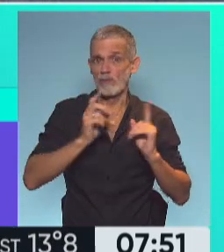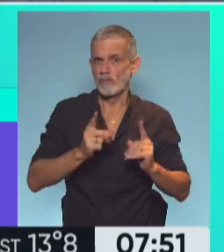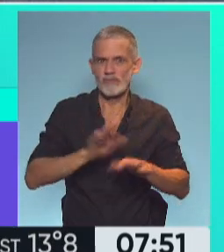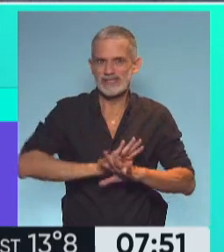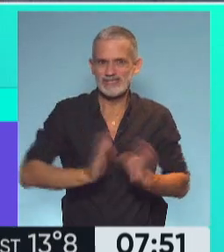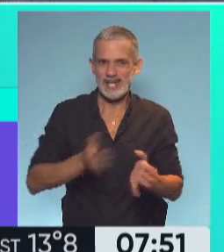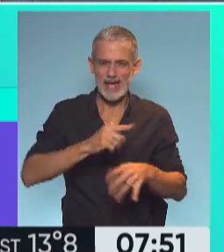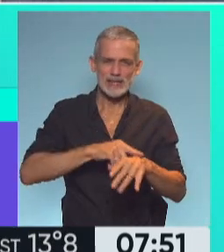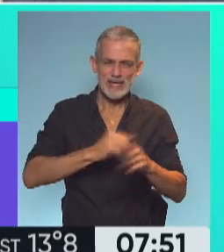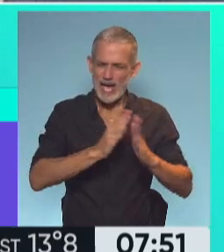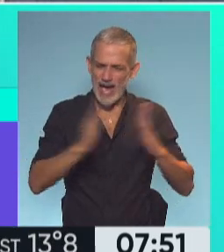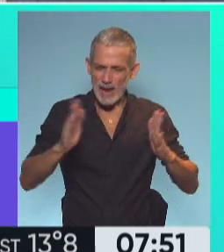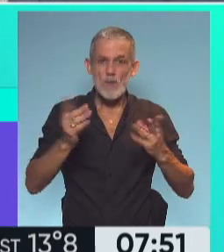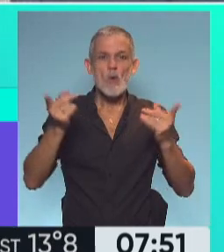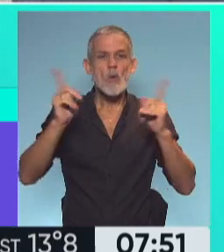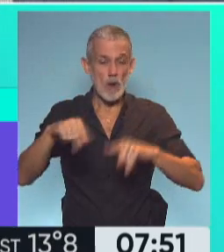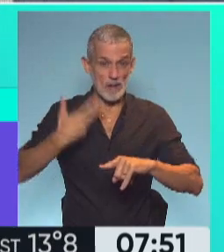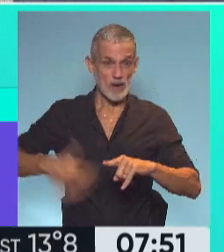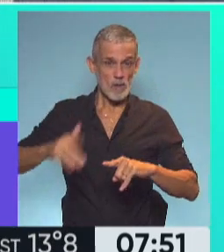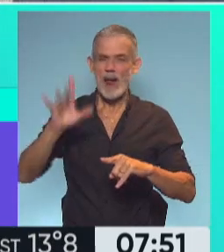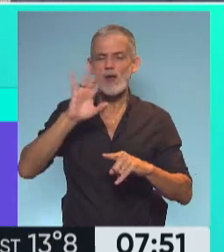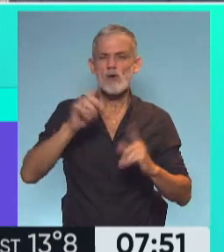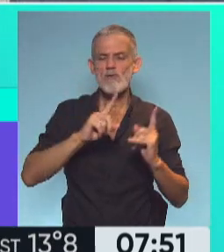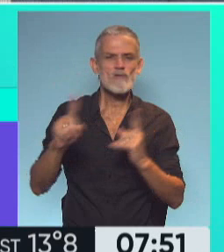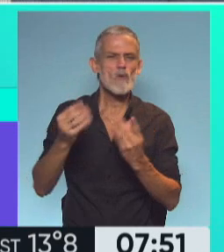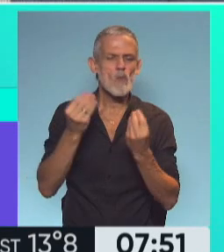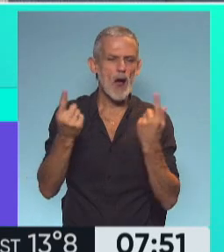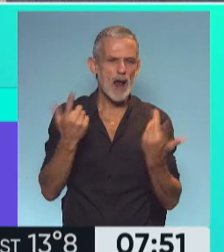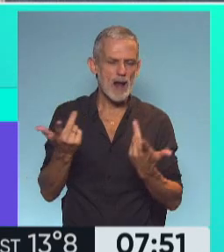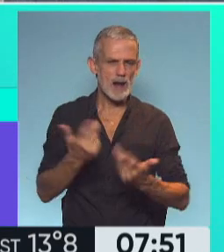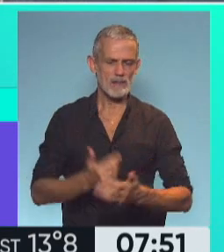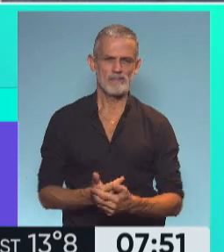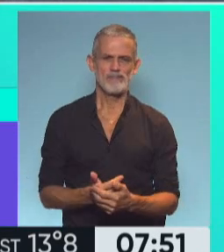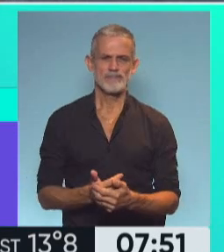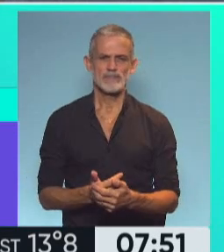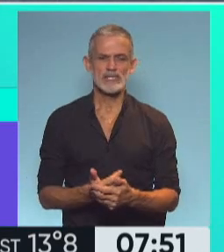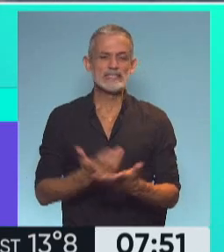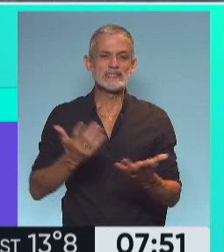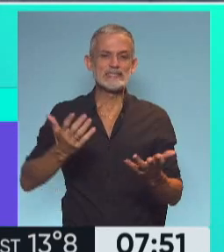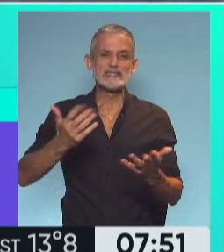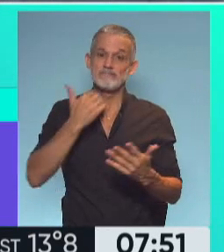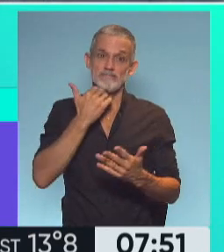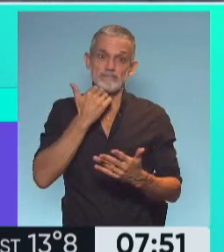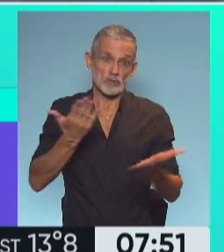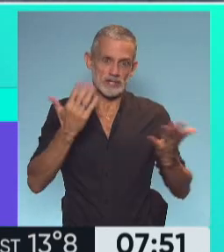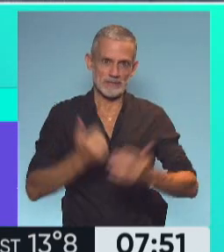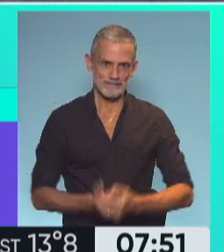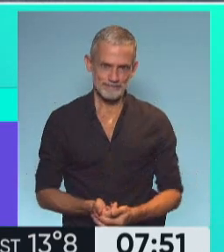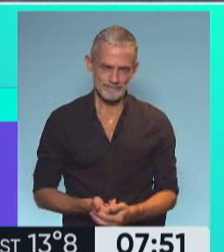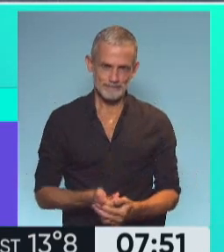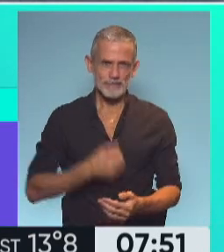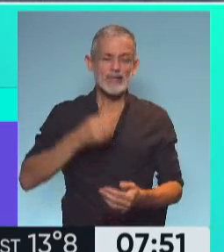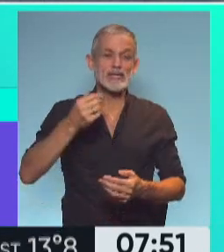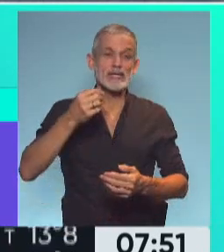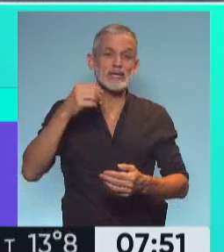determinado tiempo en donde después la persona vuelve a estar en su estado normal? Bueno, creo que la respuesta más corta es no lo sabemos. Si algo aprendimos